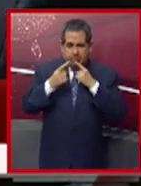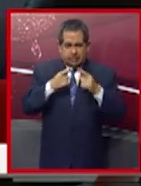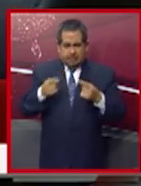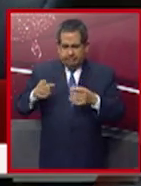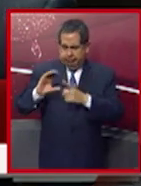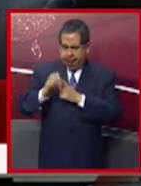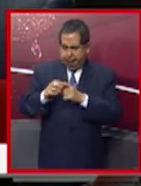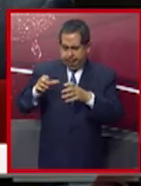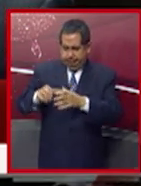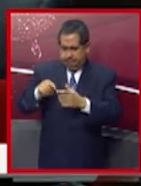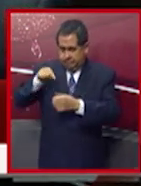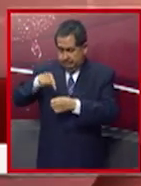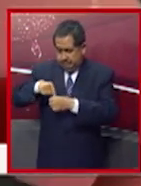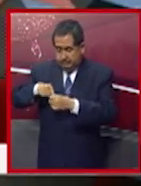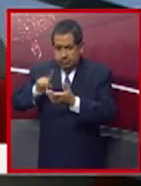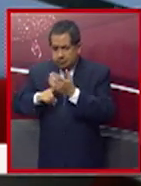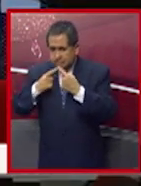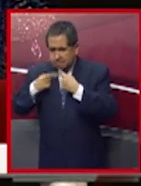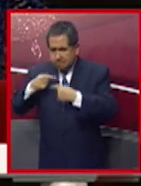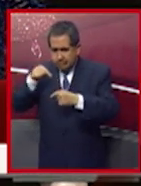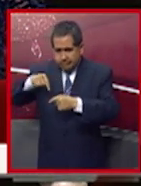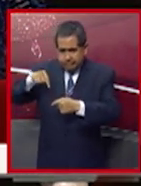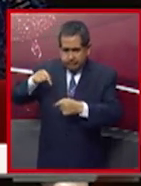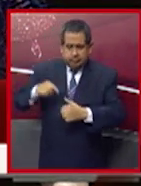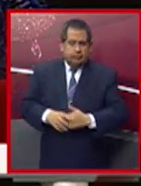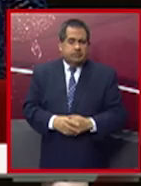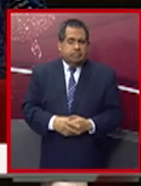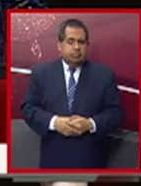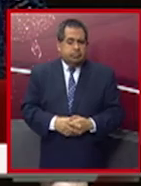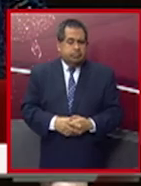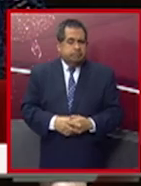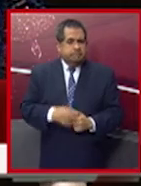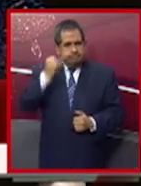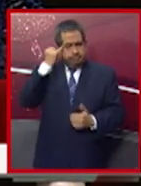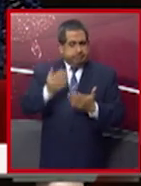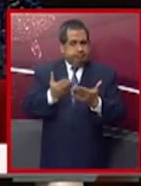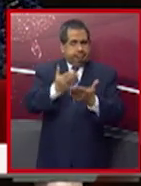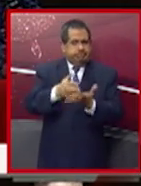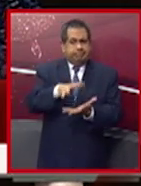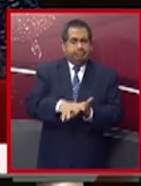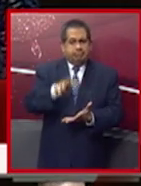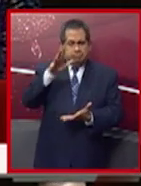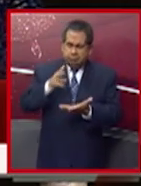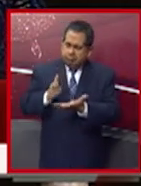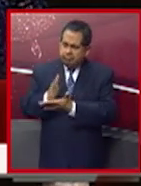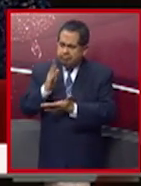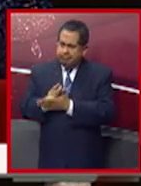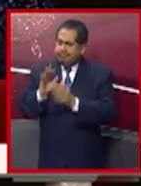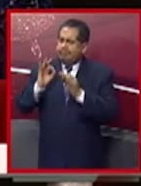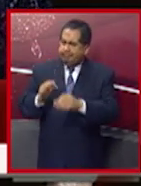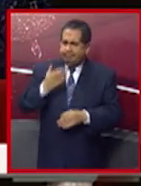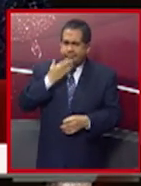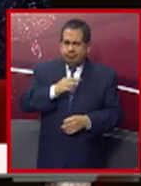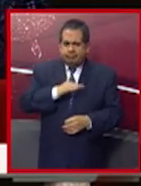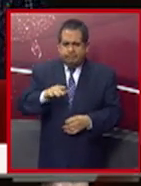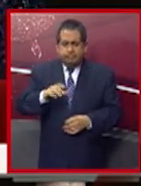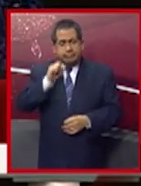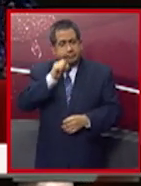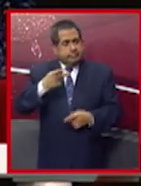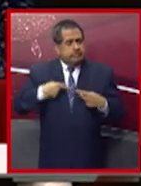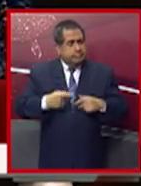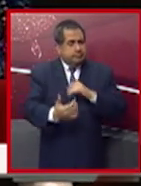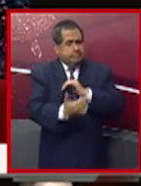en las comisiones legislativas. Son iniciativas que en su mayoría son viables y muchas de ellas también son